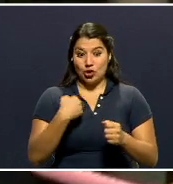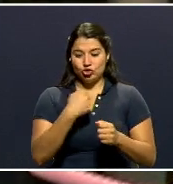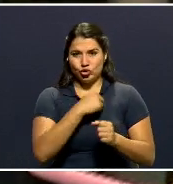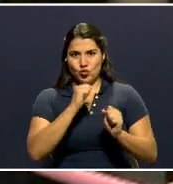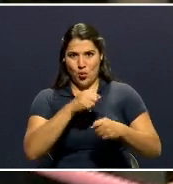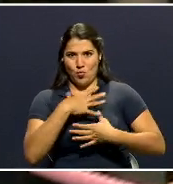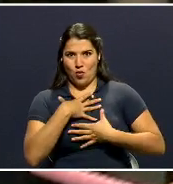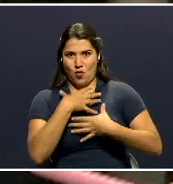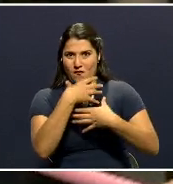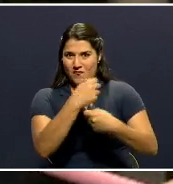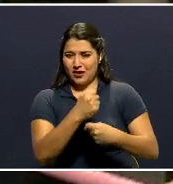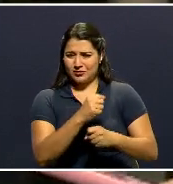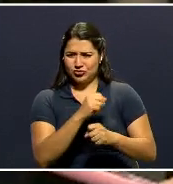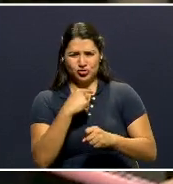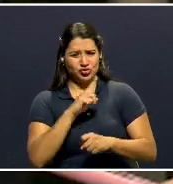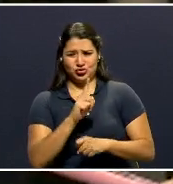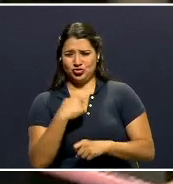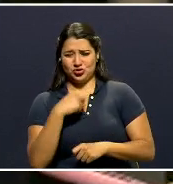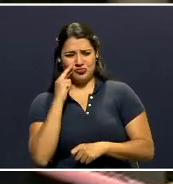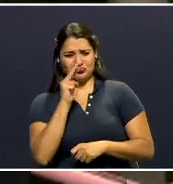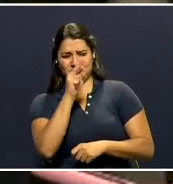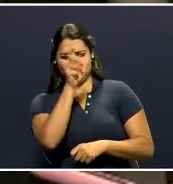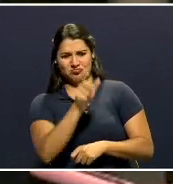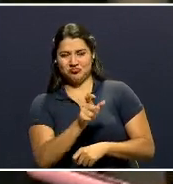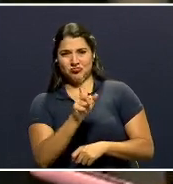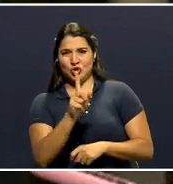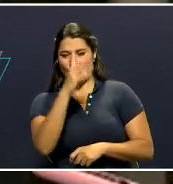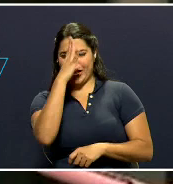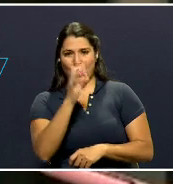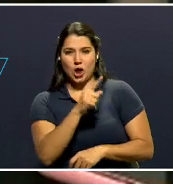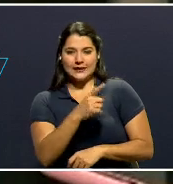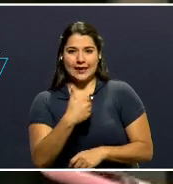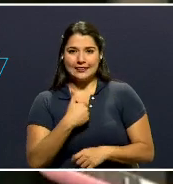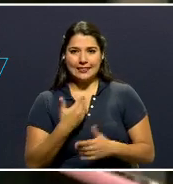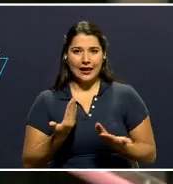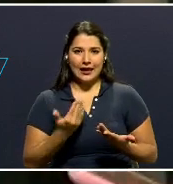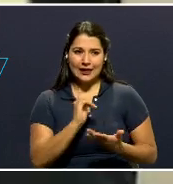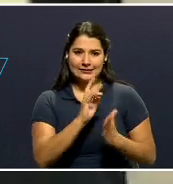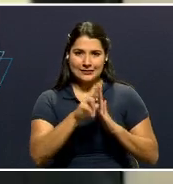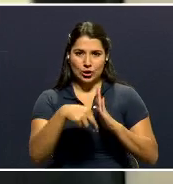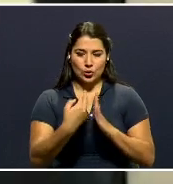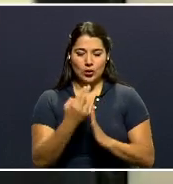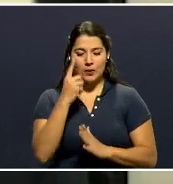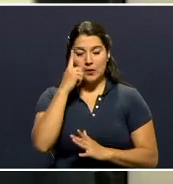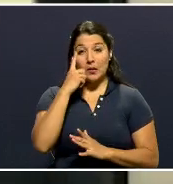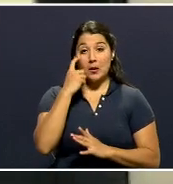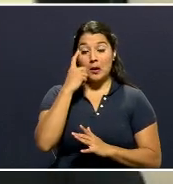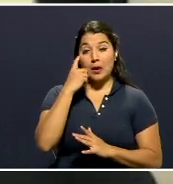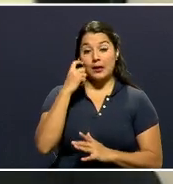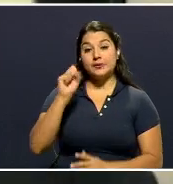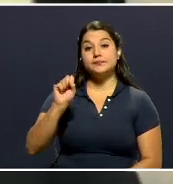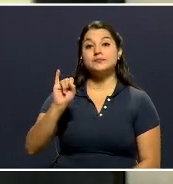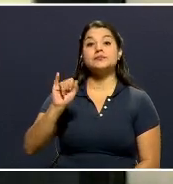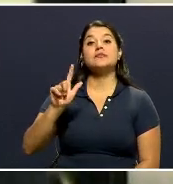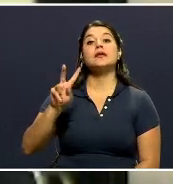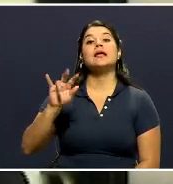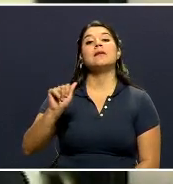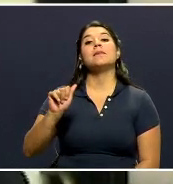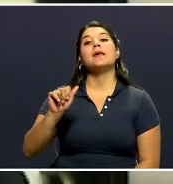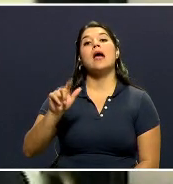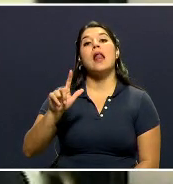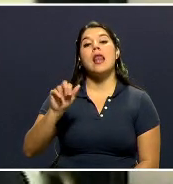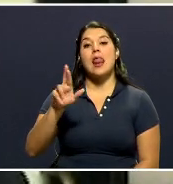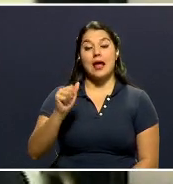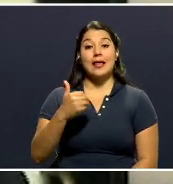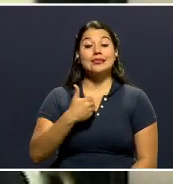fracciones, que no veo que doña Silvia tenga ese rol. Doña Silvia Lara tiene